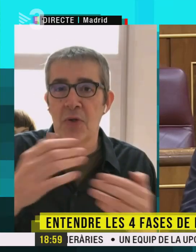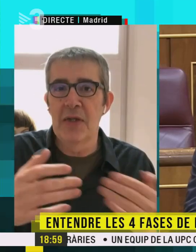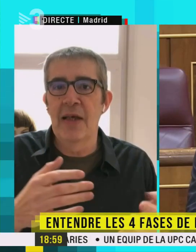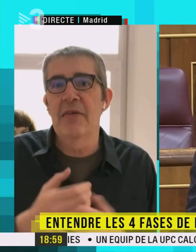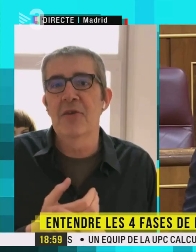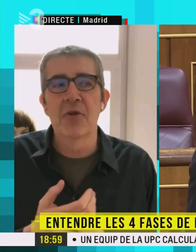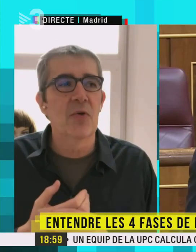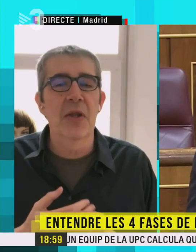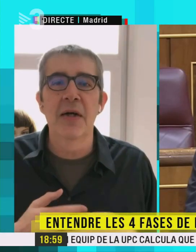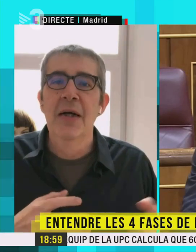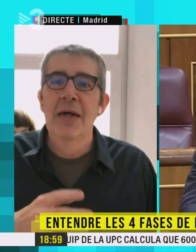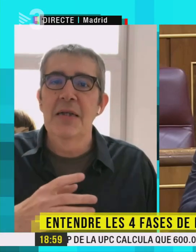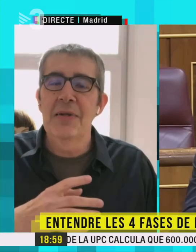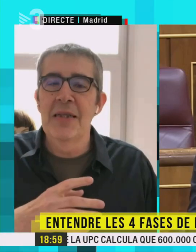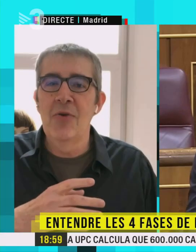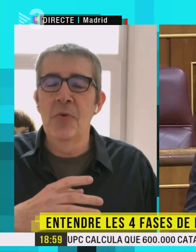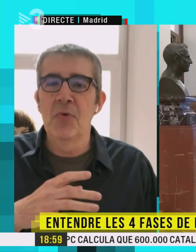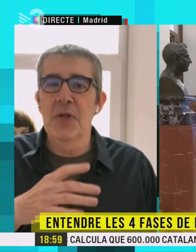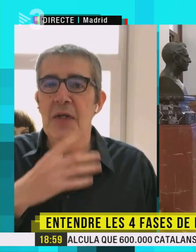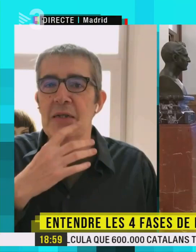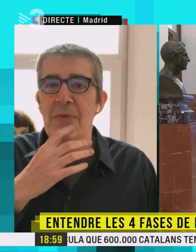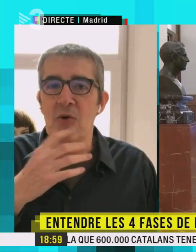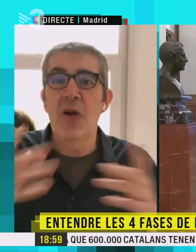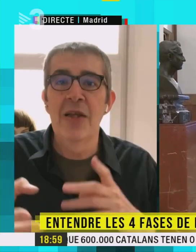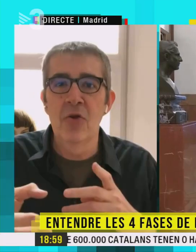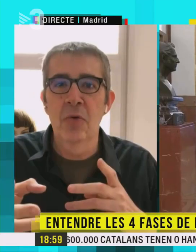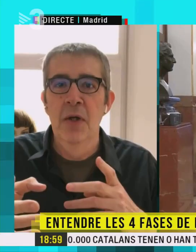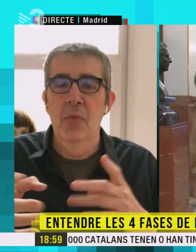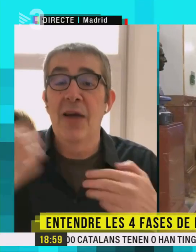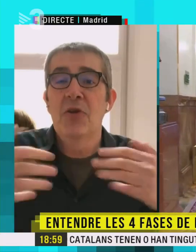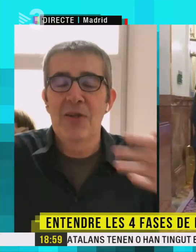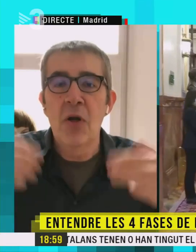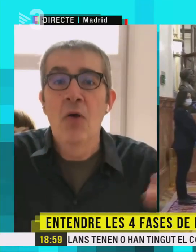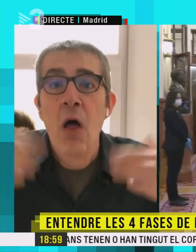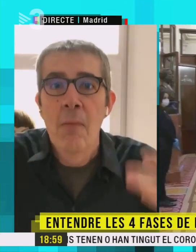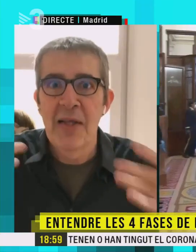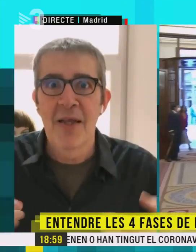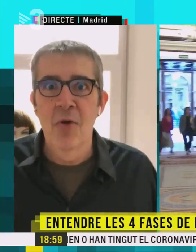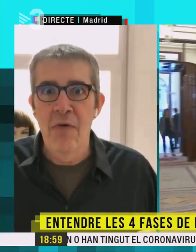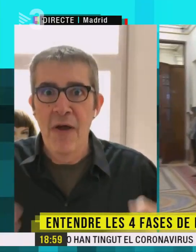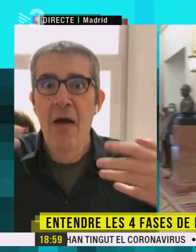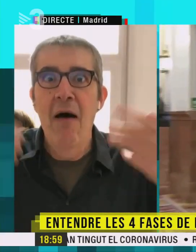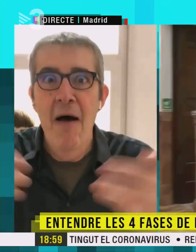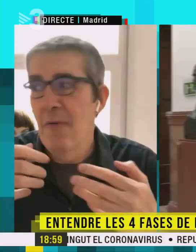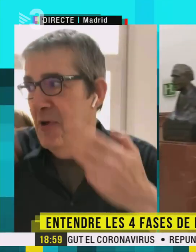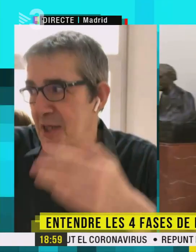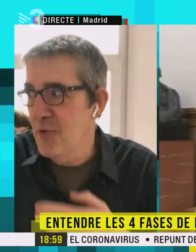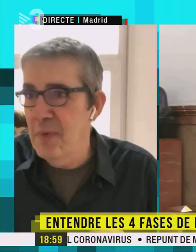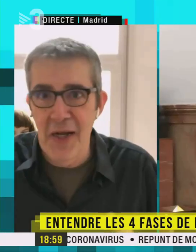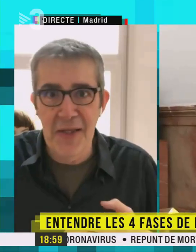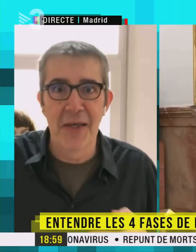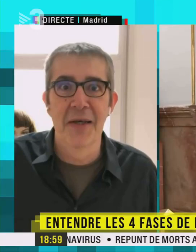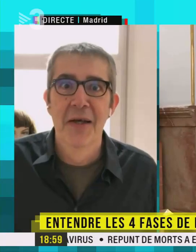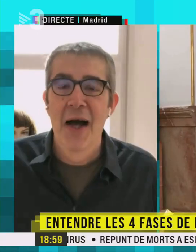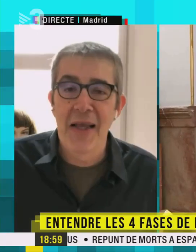si vas, digo, en cuanto a distancias, ¿no? seguridad, si vas andando lo mismo que si vas corriendo, porque claro, si vas corriendo, vas echando el bote y puedes